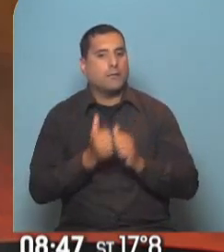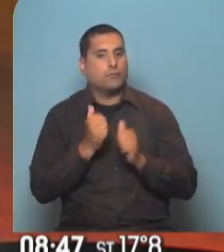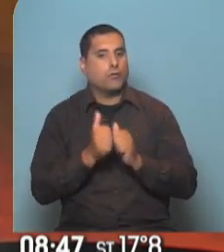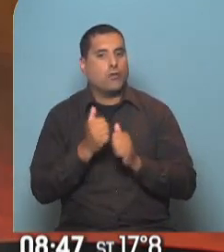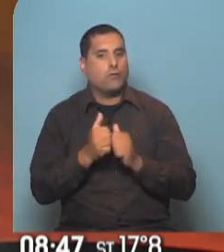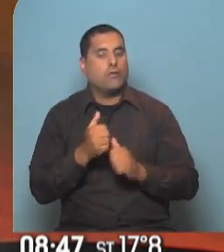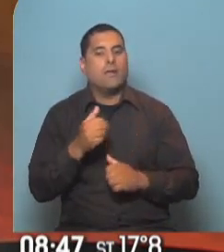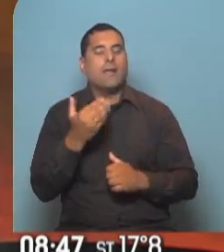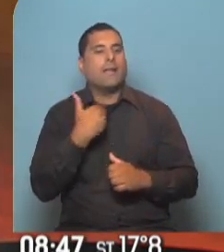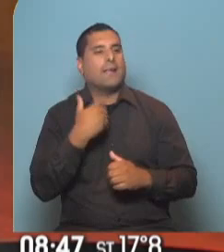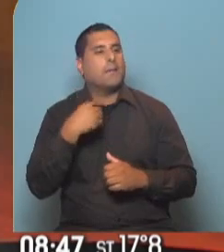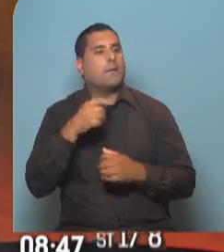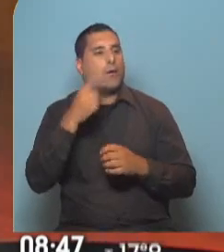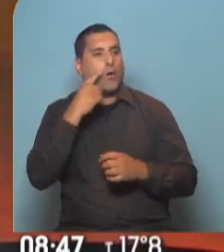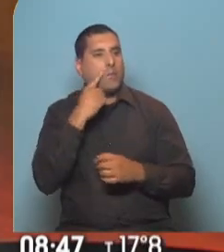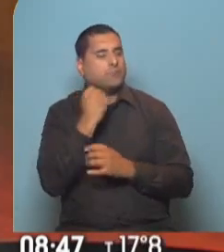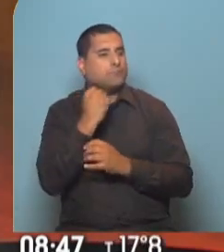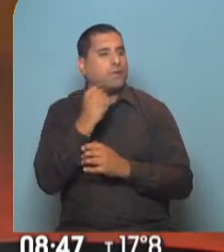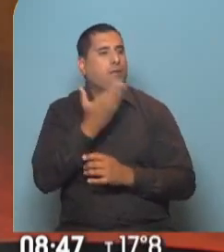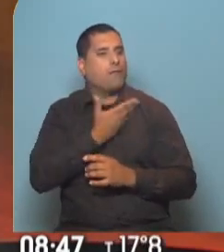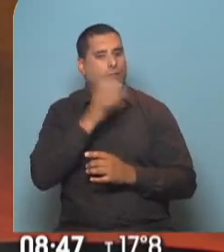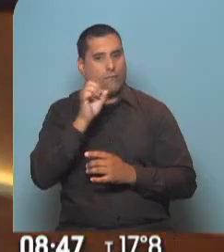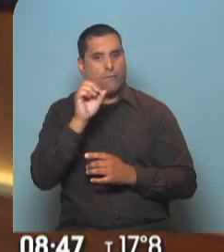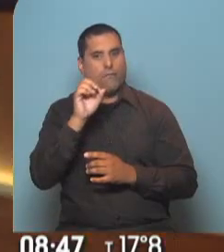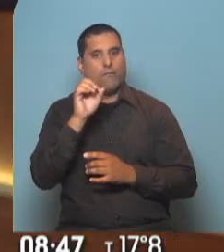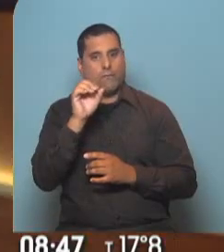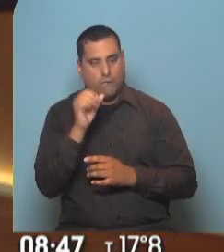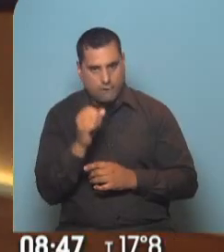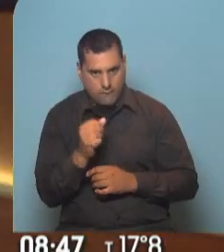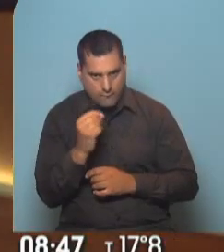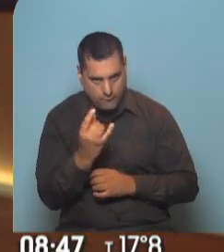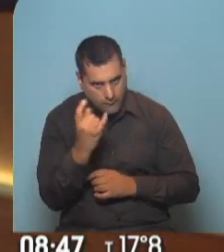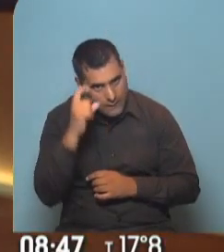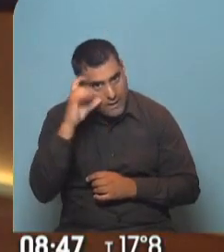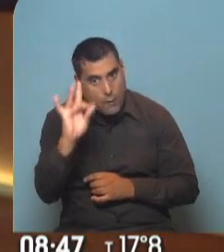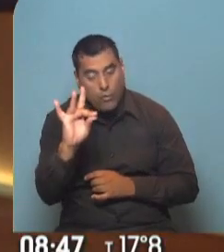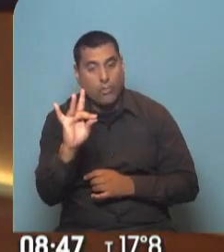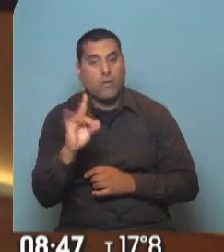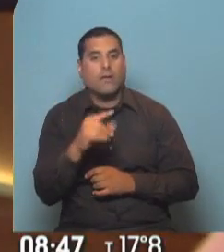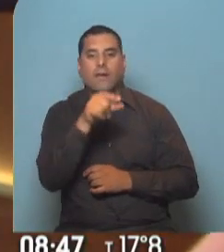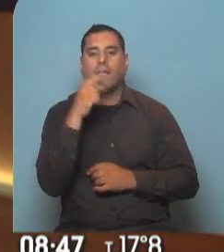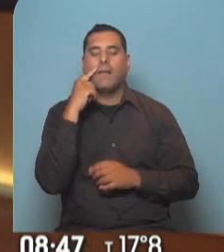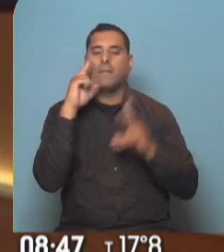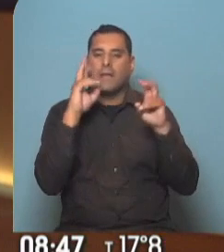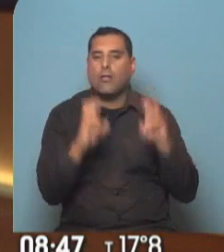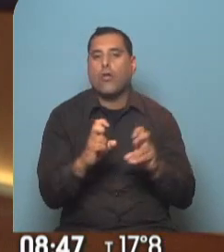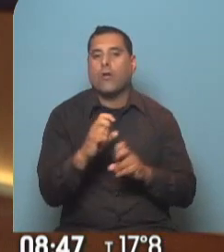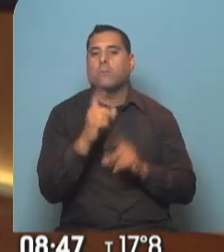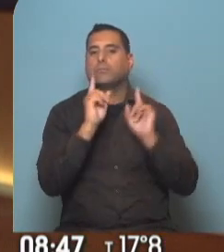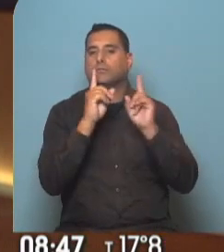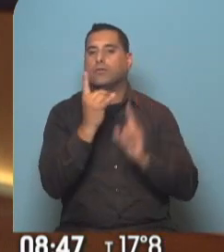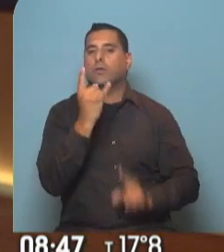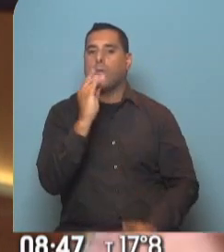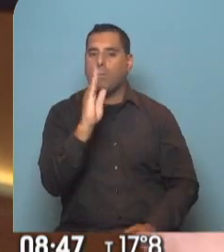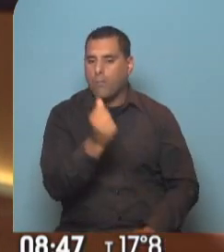sigmund freud ni más ni menos lo tengo a luis sanz felippo psicoanalista investigador de uva él es docente de centro argentino